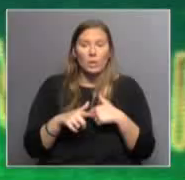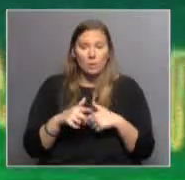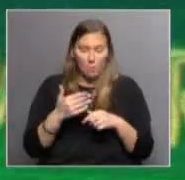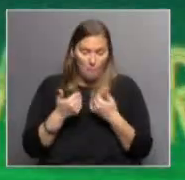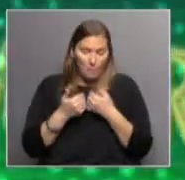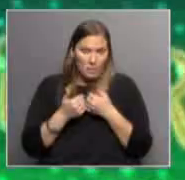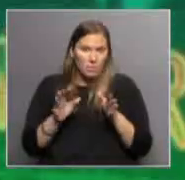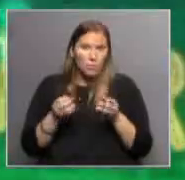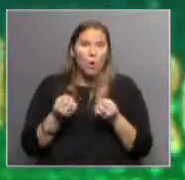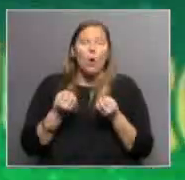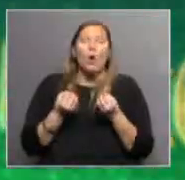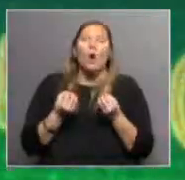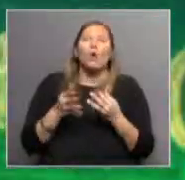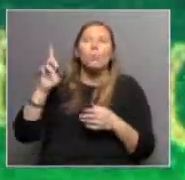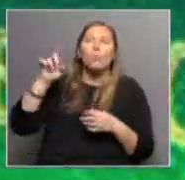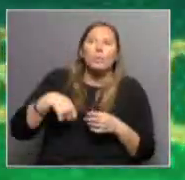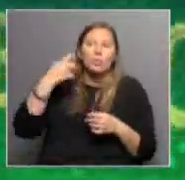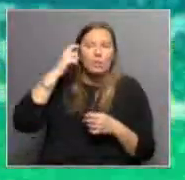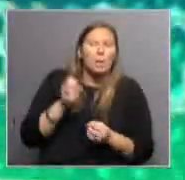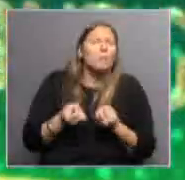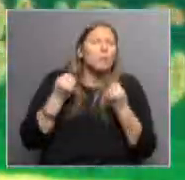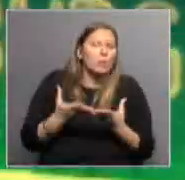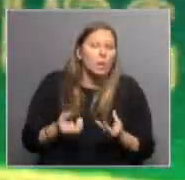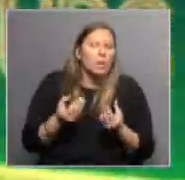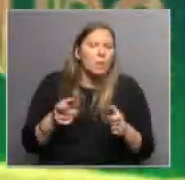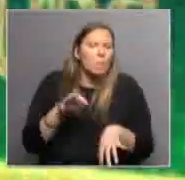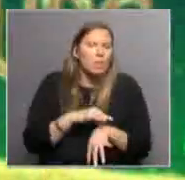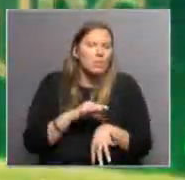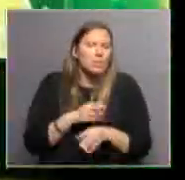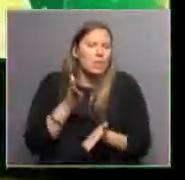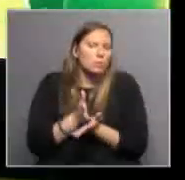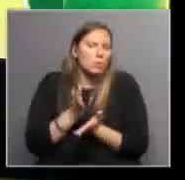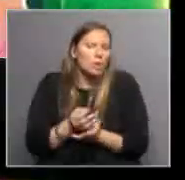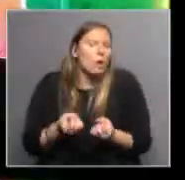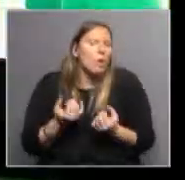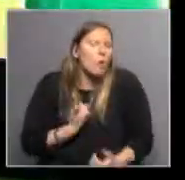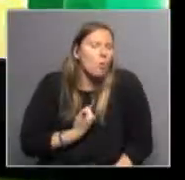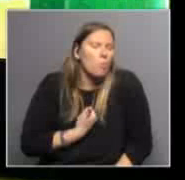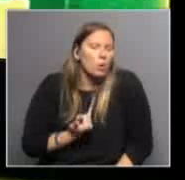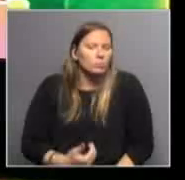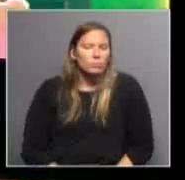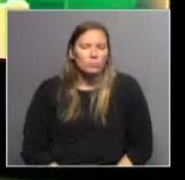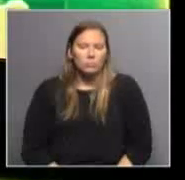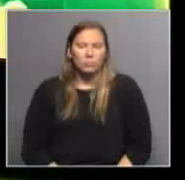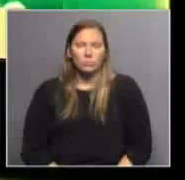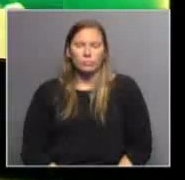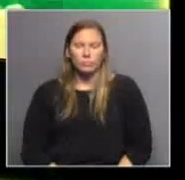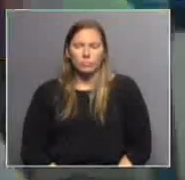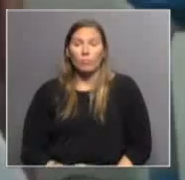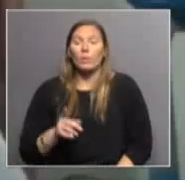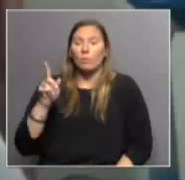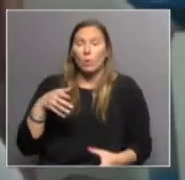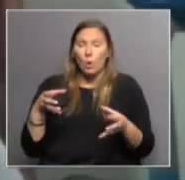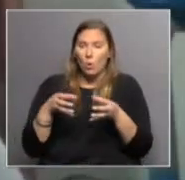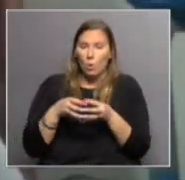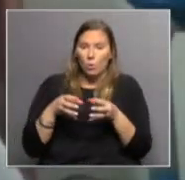por el principio. ¿Cómo y por qué surge Medicina Solidaria? Bueno, en realidad surge de un